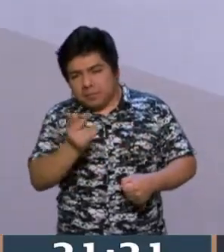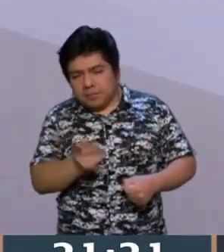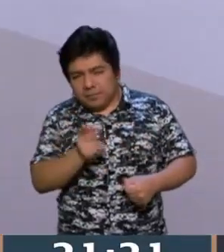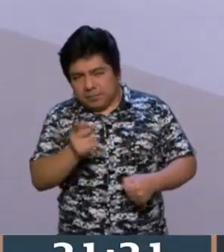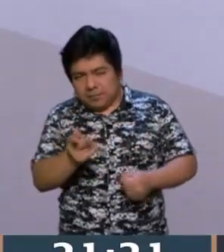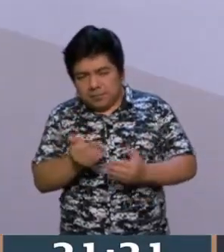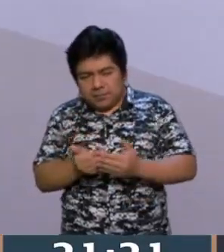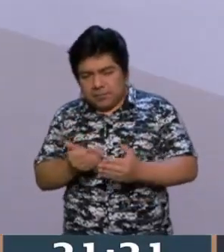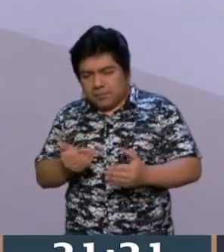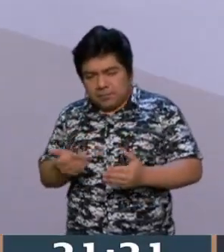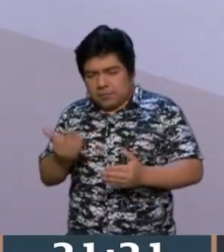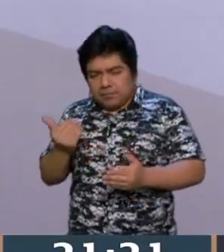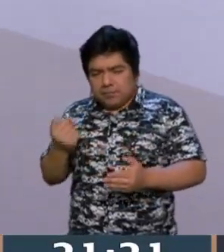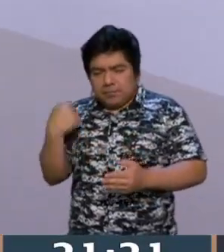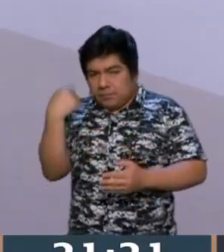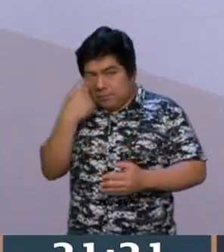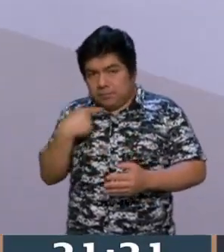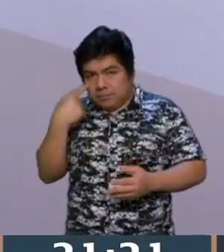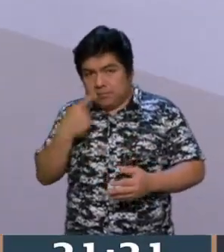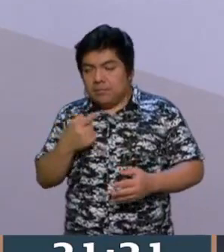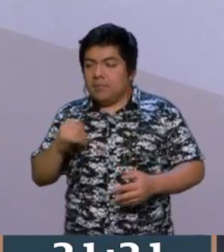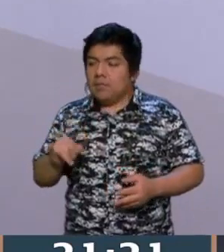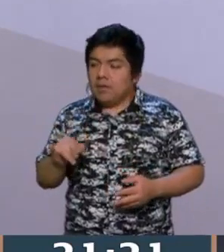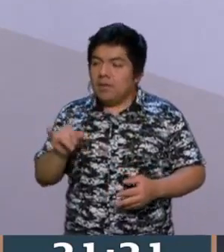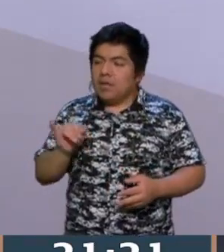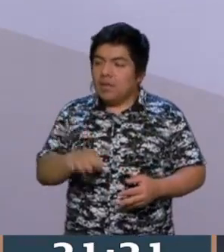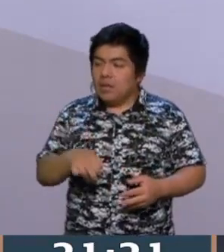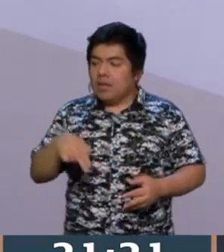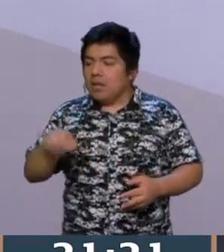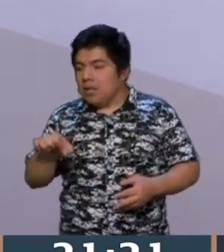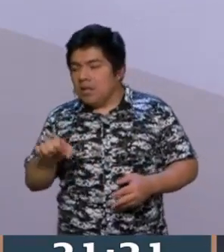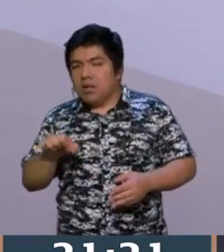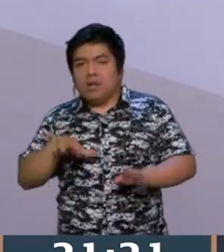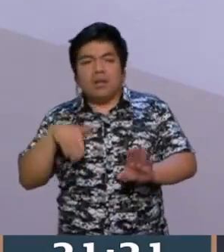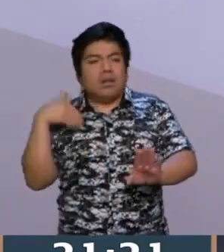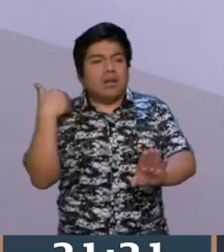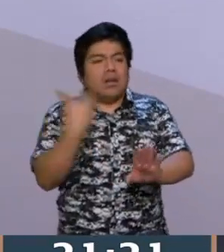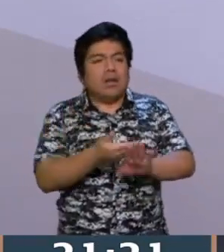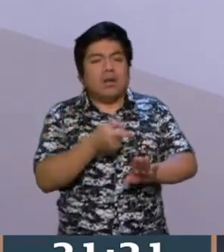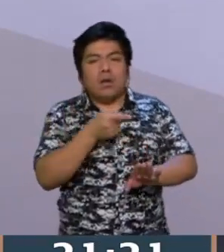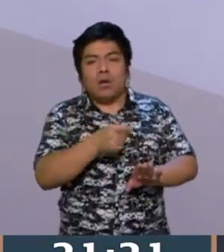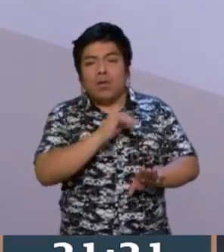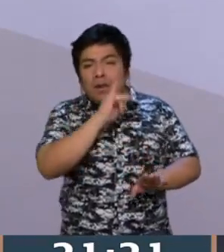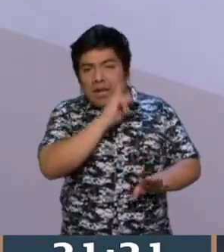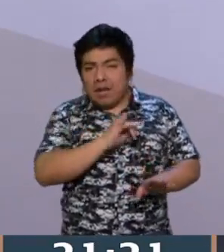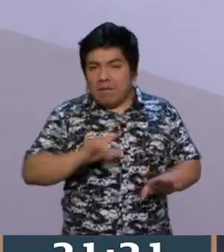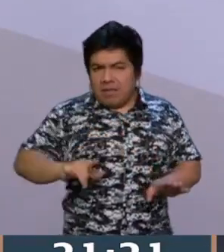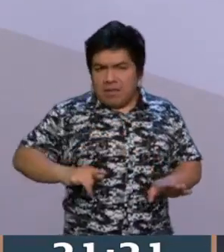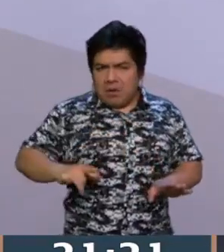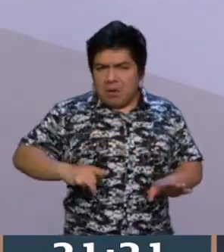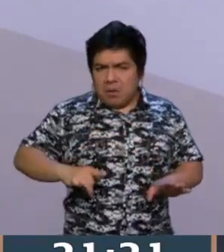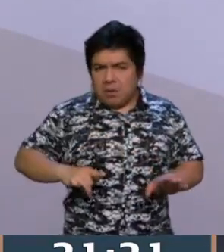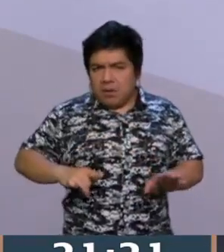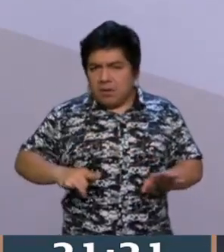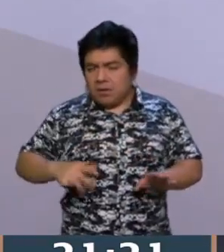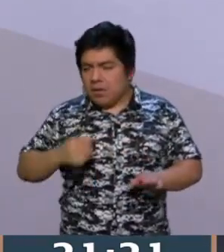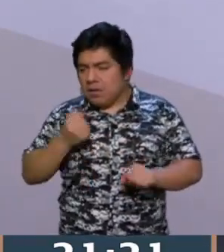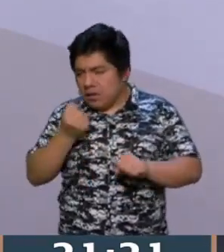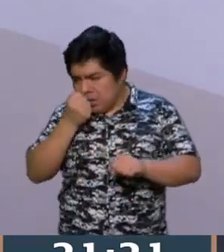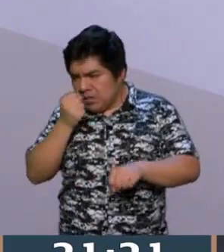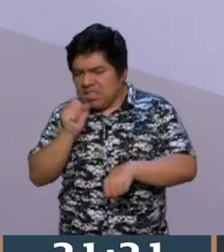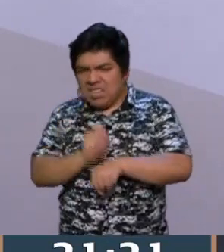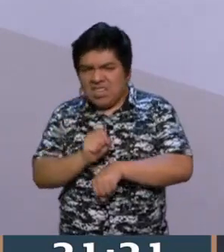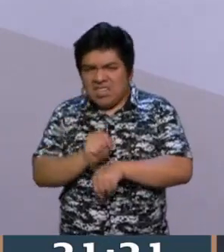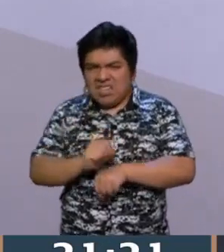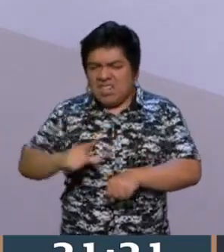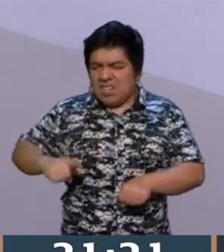preguntar, recientemente, hace un par de horas, el Instituto Electoral emitió medidas cautelares en contra del jefe de gobierno. Desde la Secretaría de